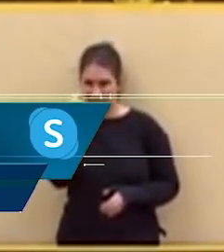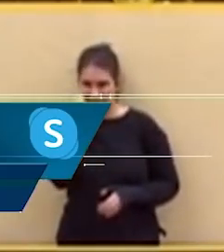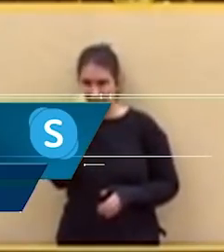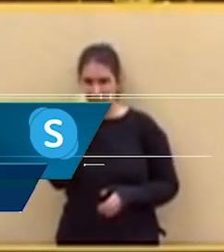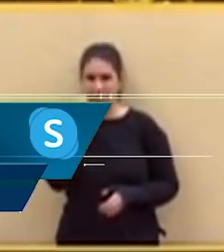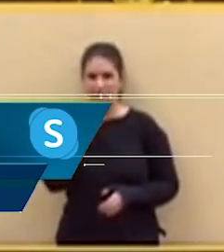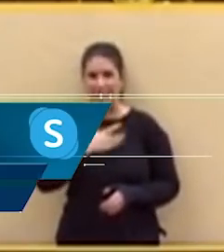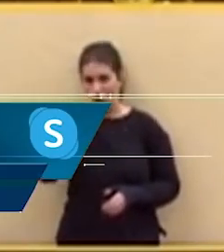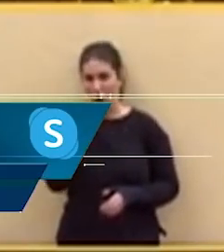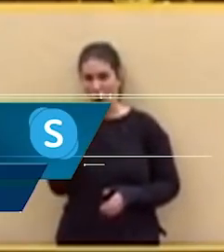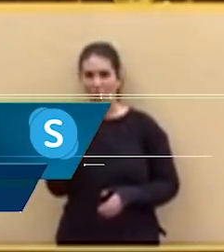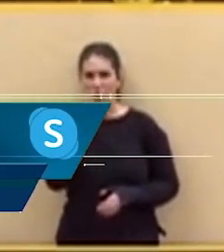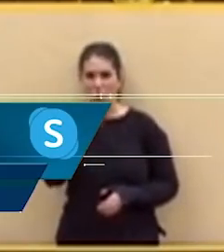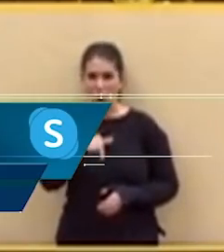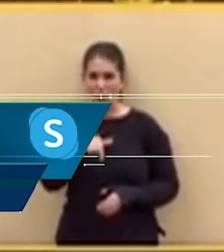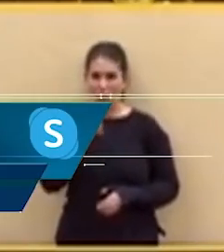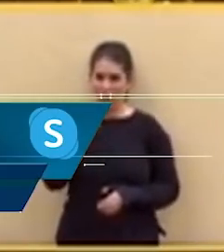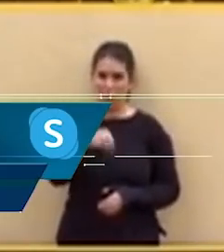significa